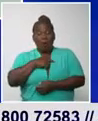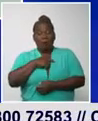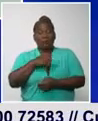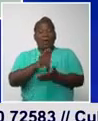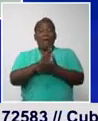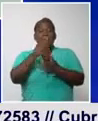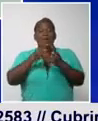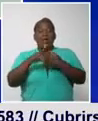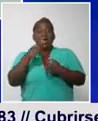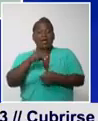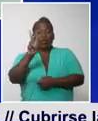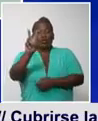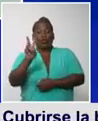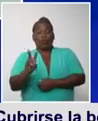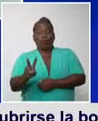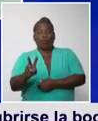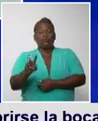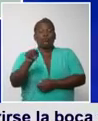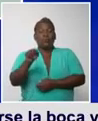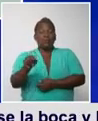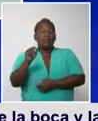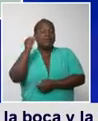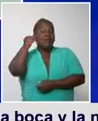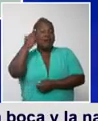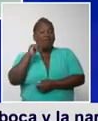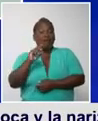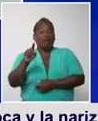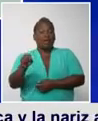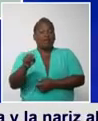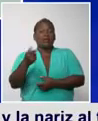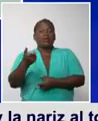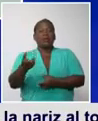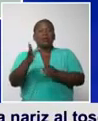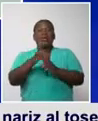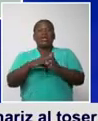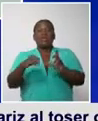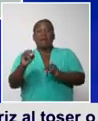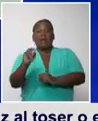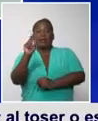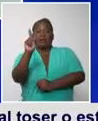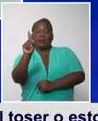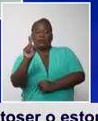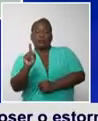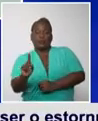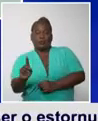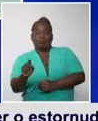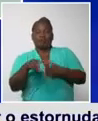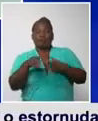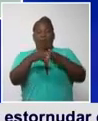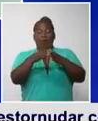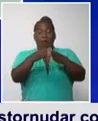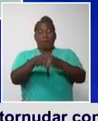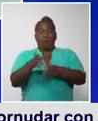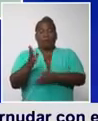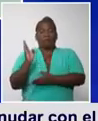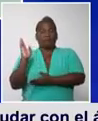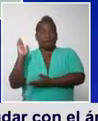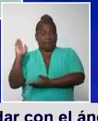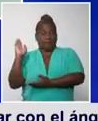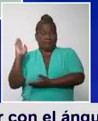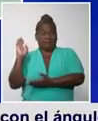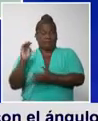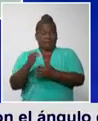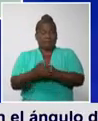uno, y Rafael Freire y Jibara con 1 cada uno. Granma, que después de